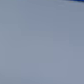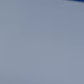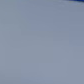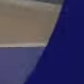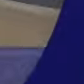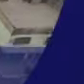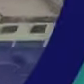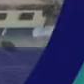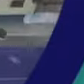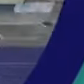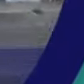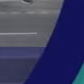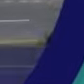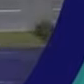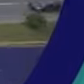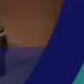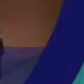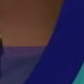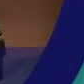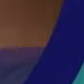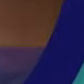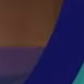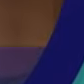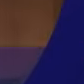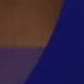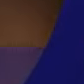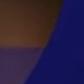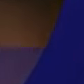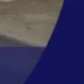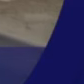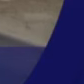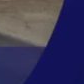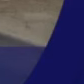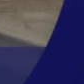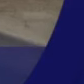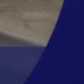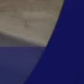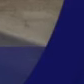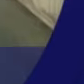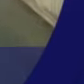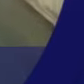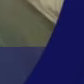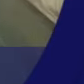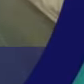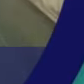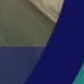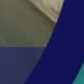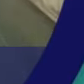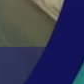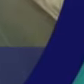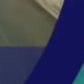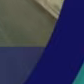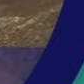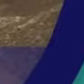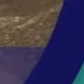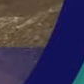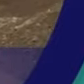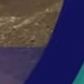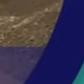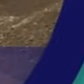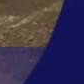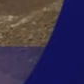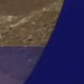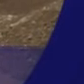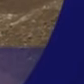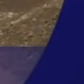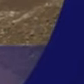les mostraremos por aire y por tierra cómo están los trabajos de construcción de la mega obra de la Costa Verde Callao, que